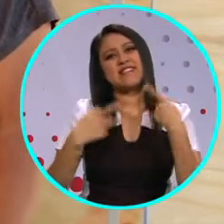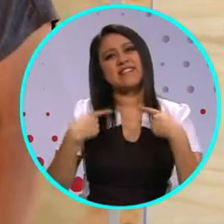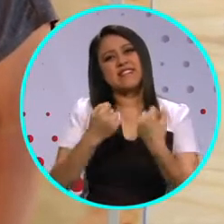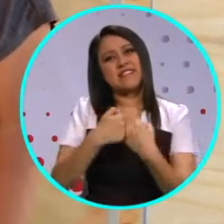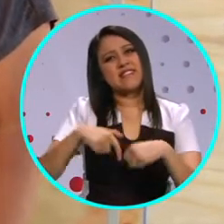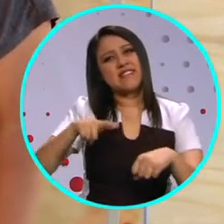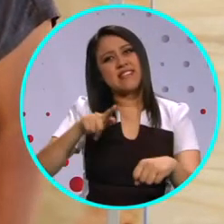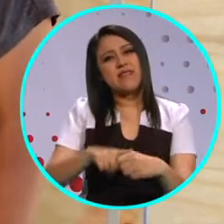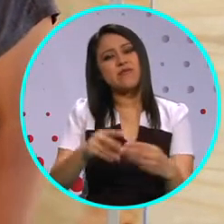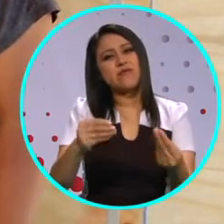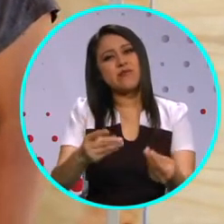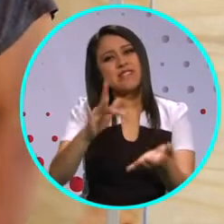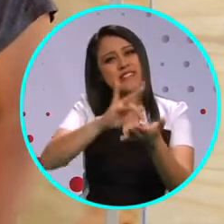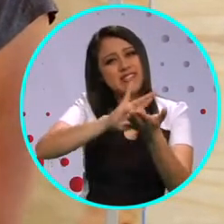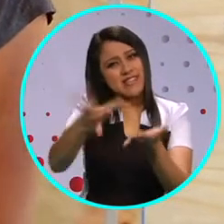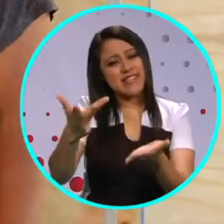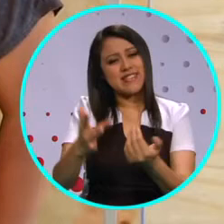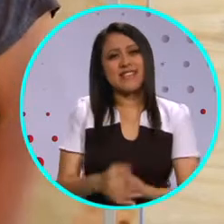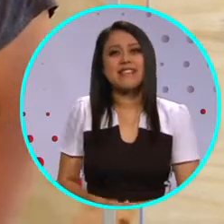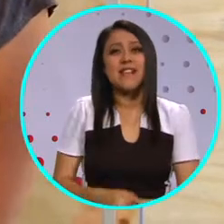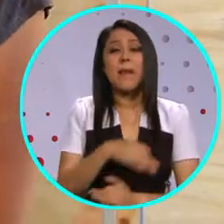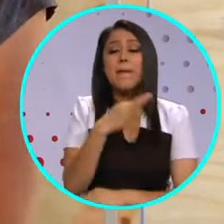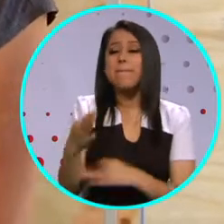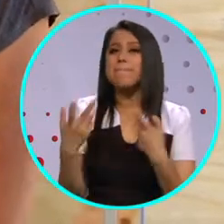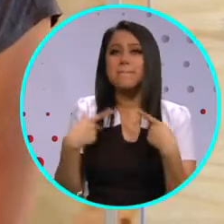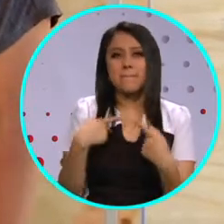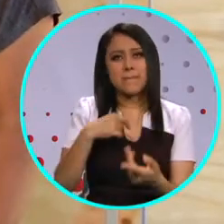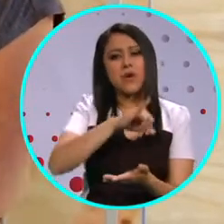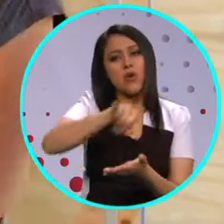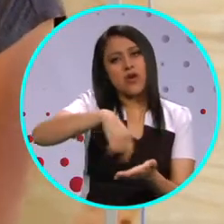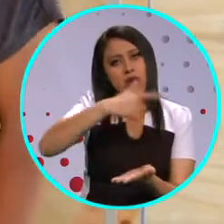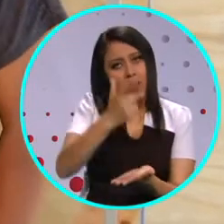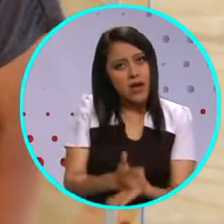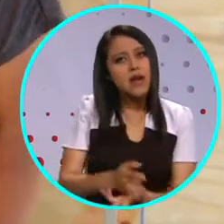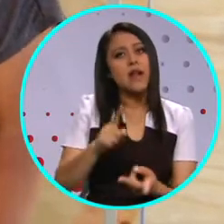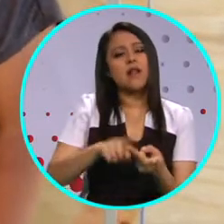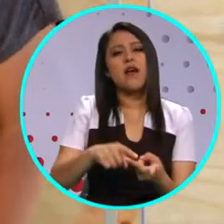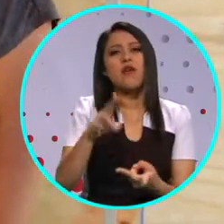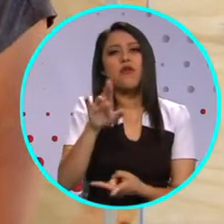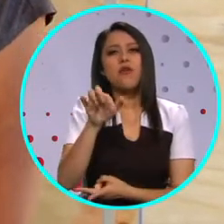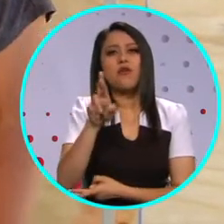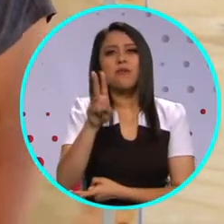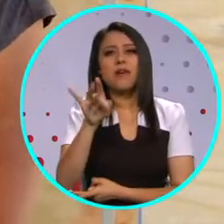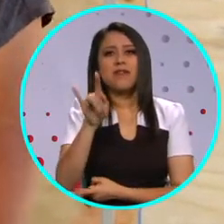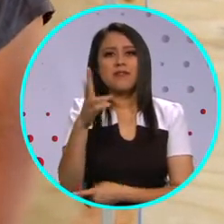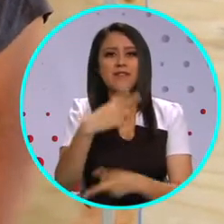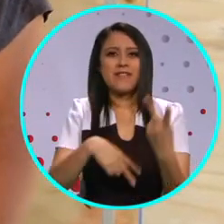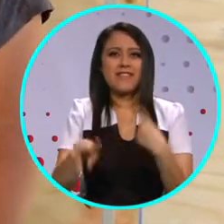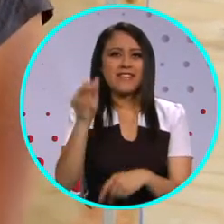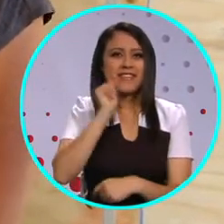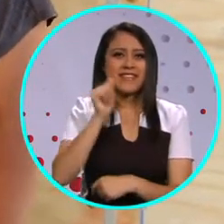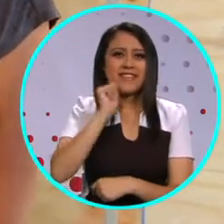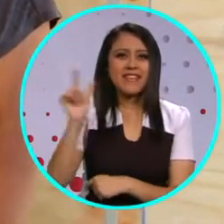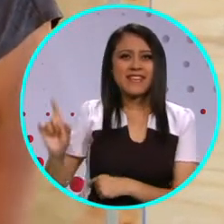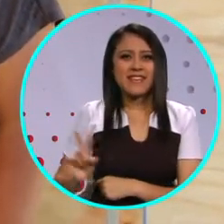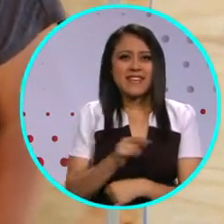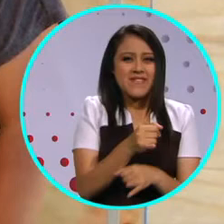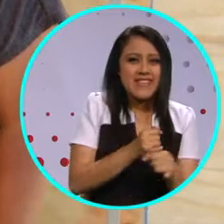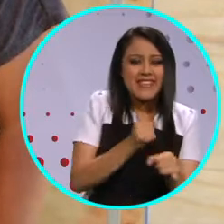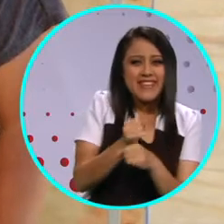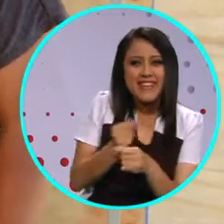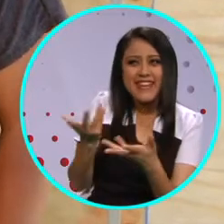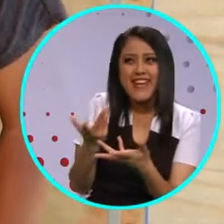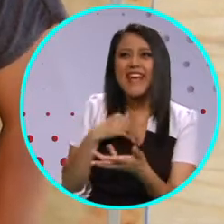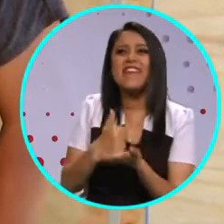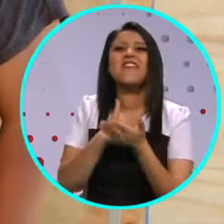sociedad civil, a las personas como Jorge Garralda, como el urbanito que viene y anda aquí investigando a ver en qué